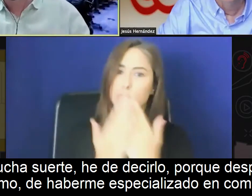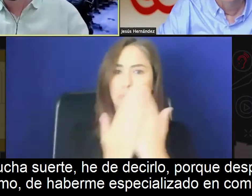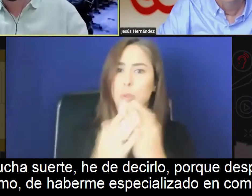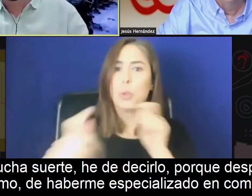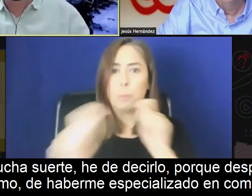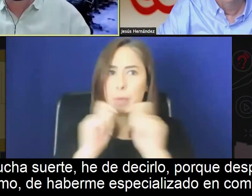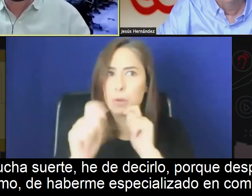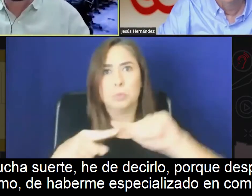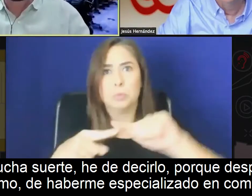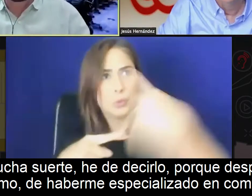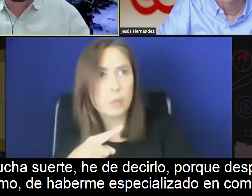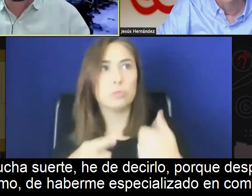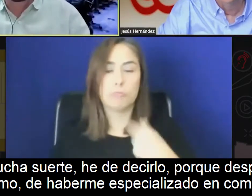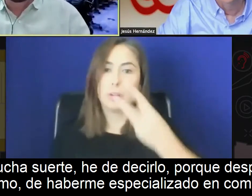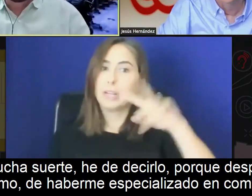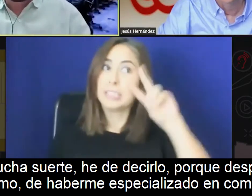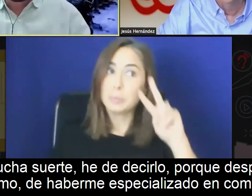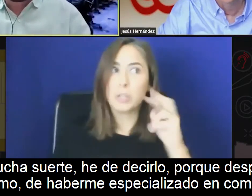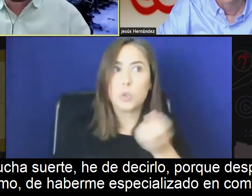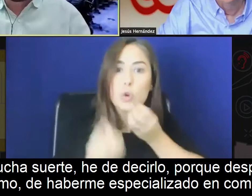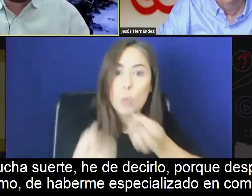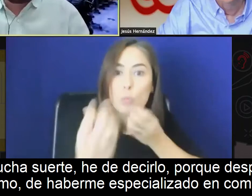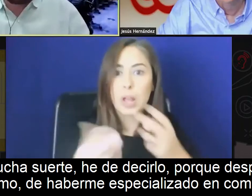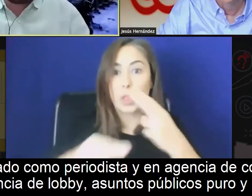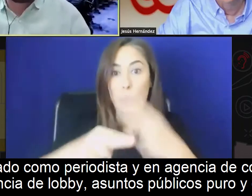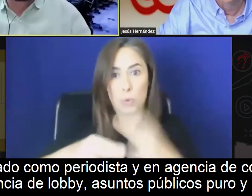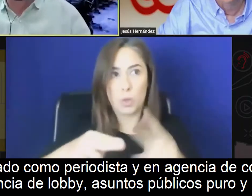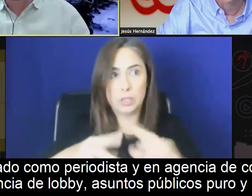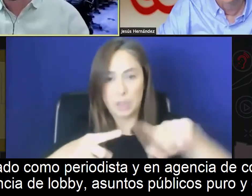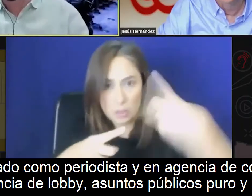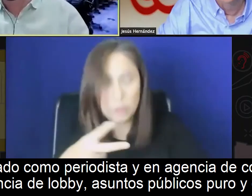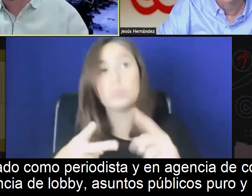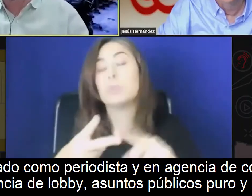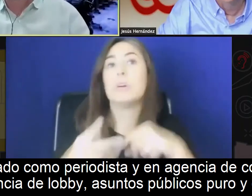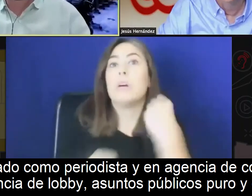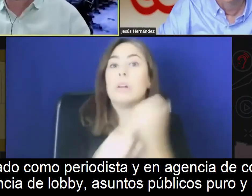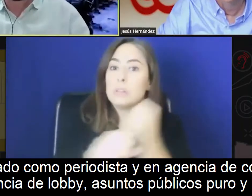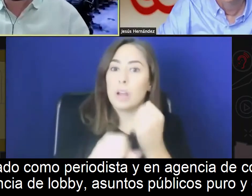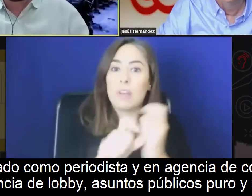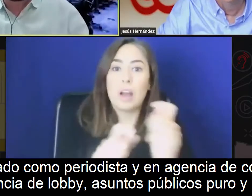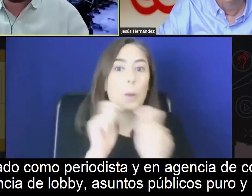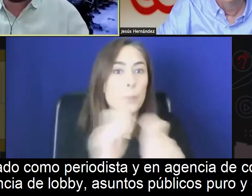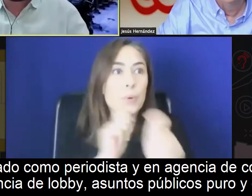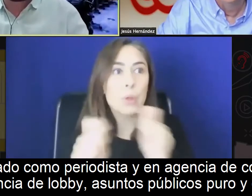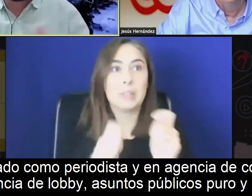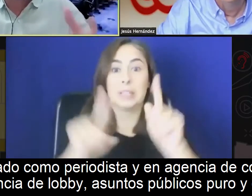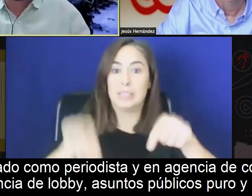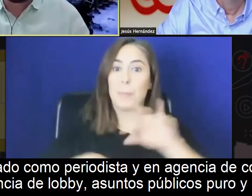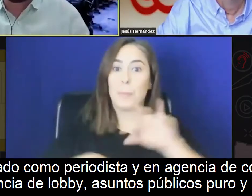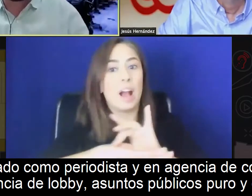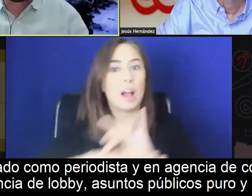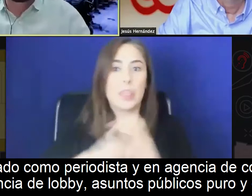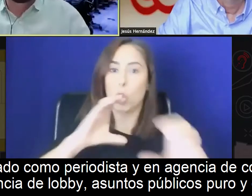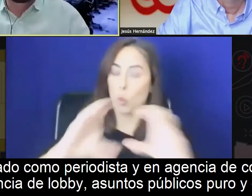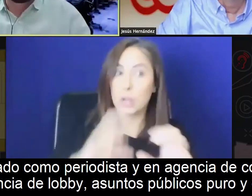digamos, especializado en comunicación política, de haber trabajado como periodista y en agencia de comunicación, acabo en una agencia de